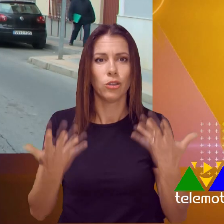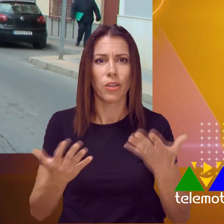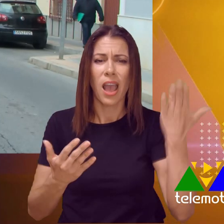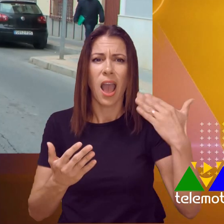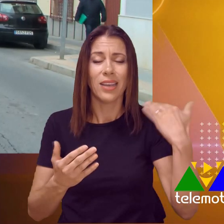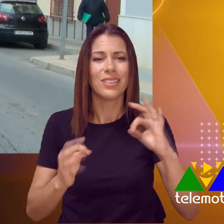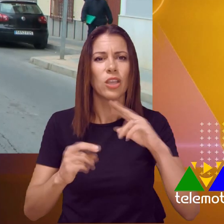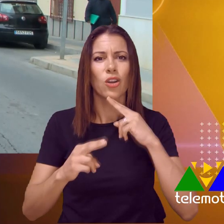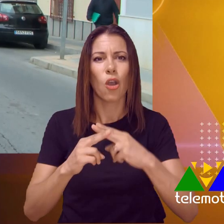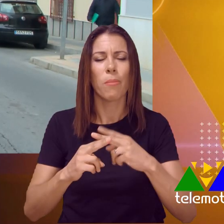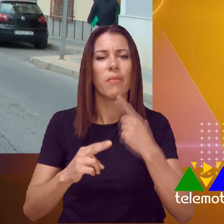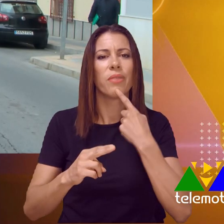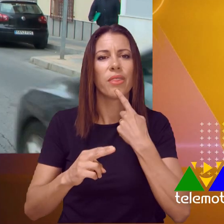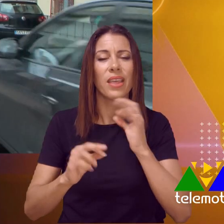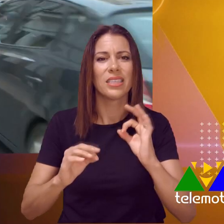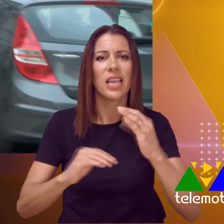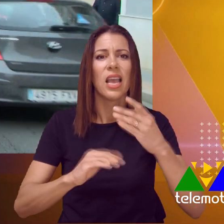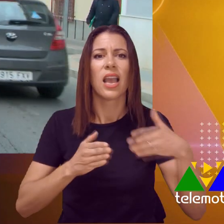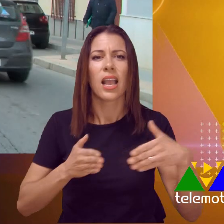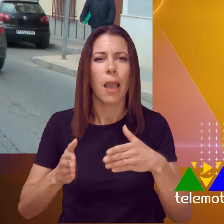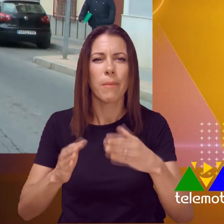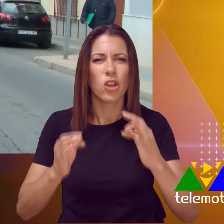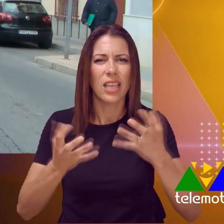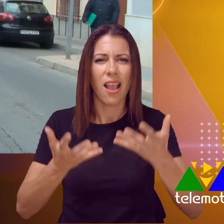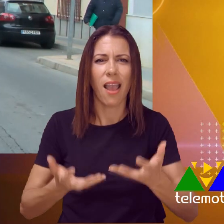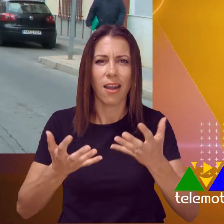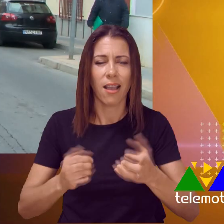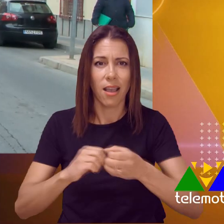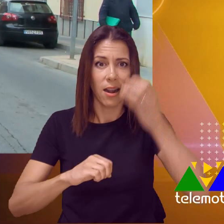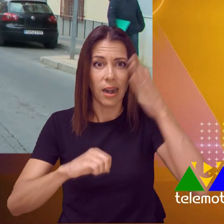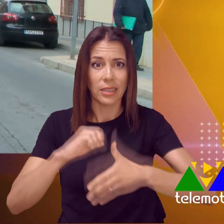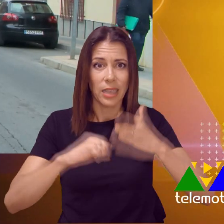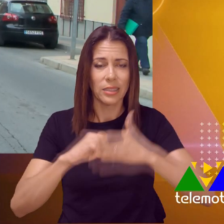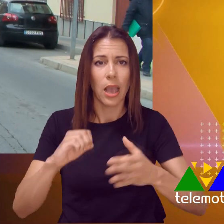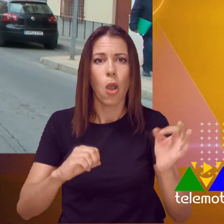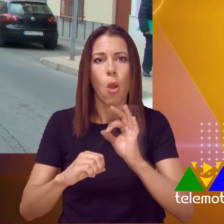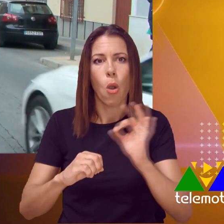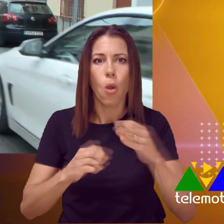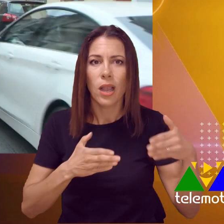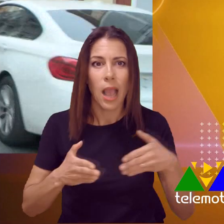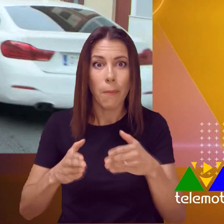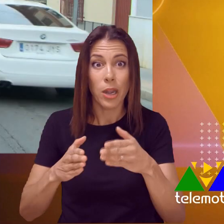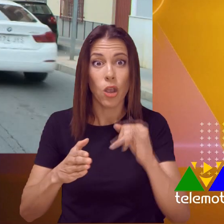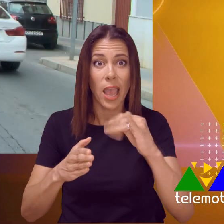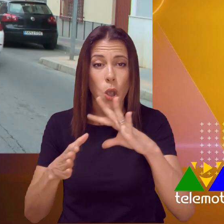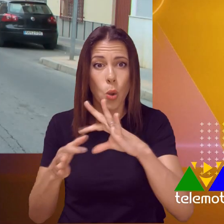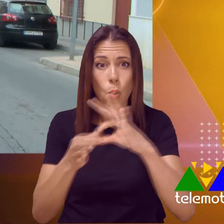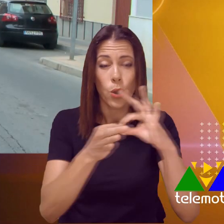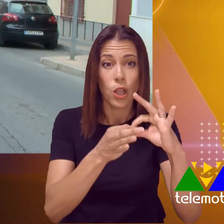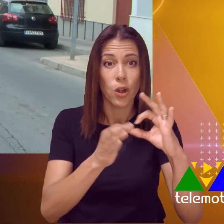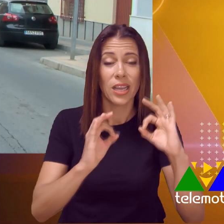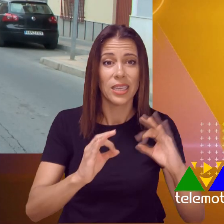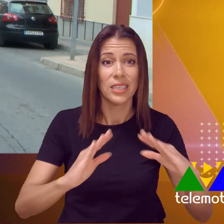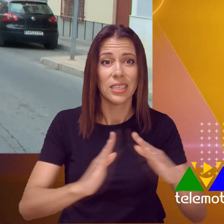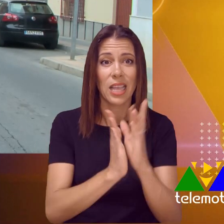Cargas de Cañas, o también le decían el camino que unía San Roque, la iglesia del